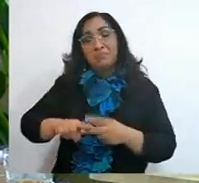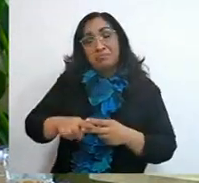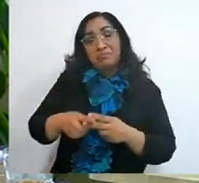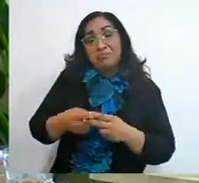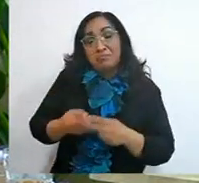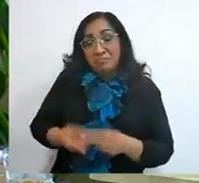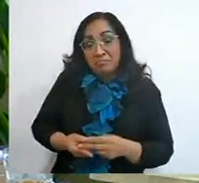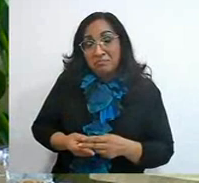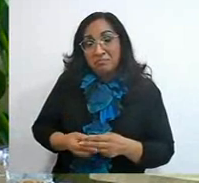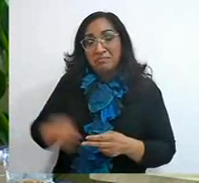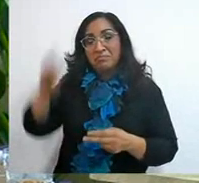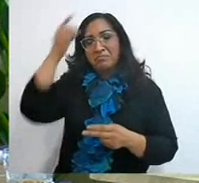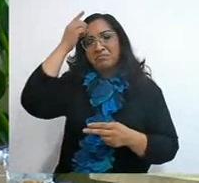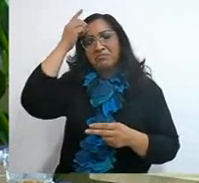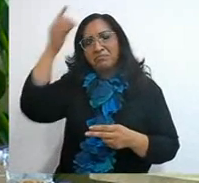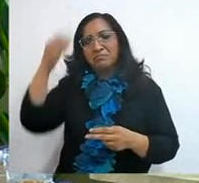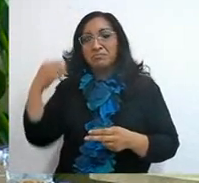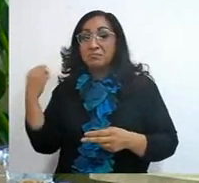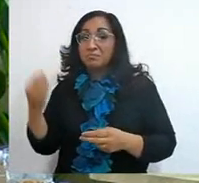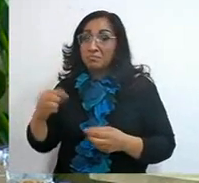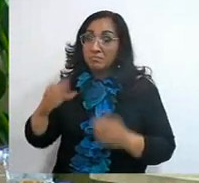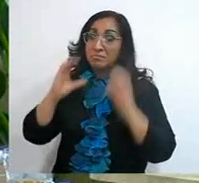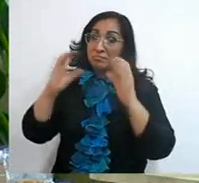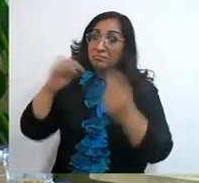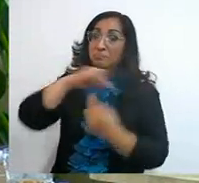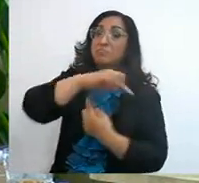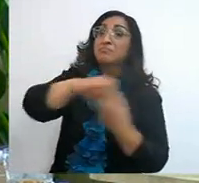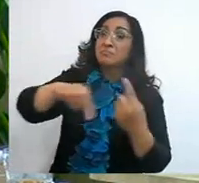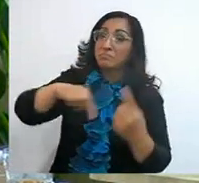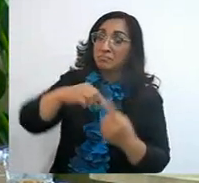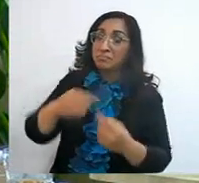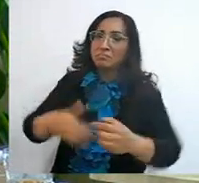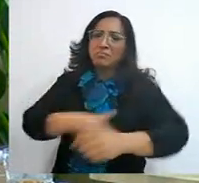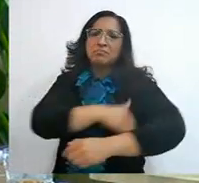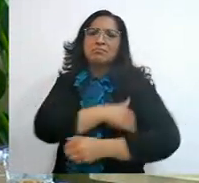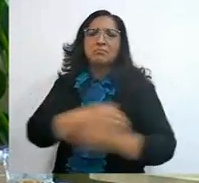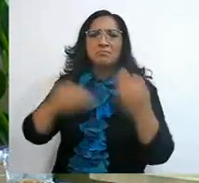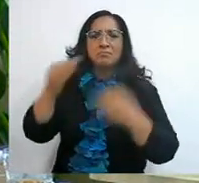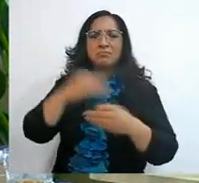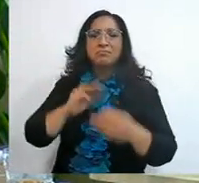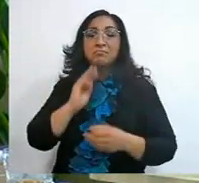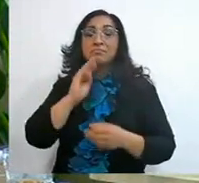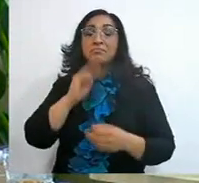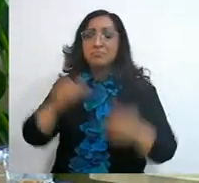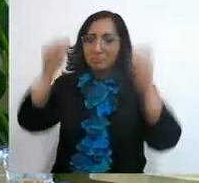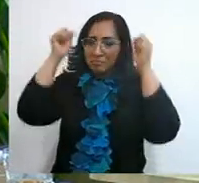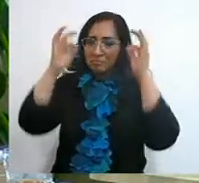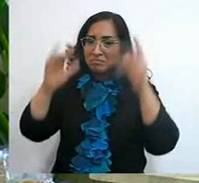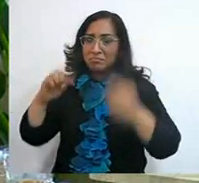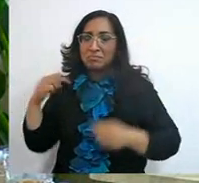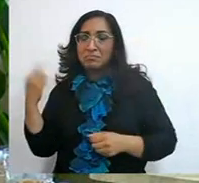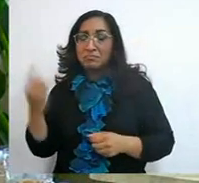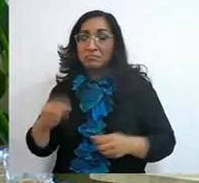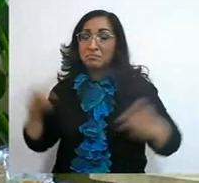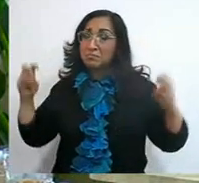del que el Señor es nuestro escudo. Él nos guarda de todo mal. Benditos sean,